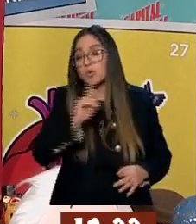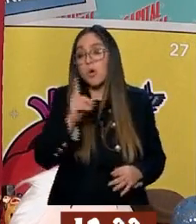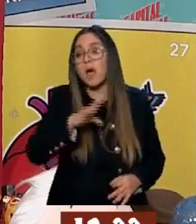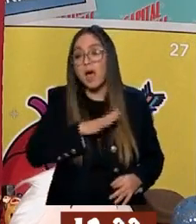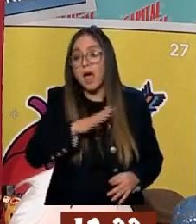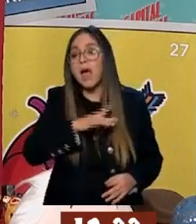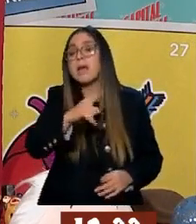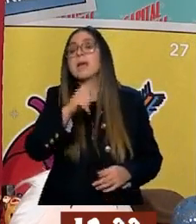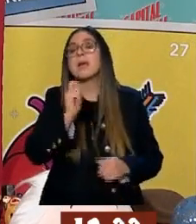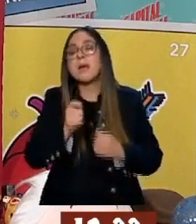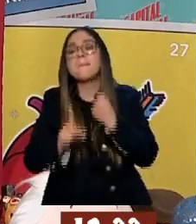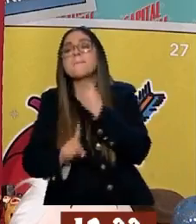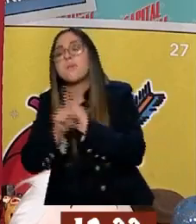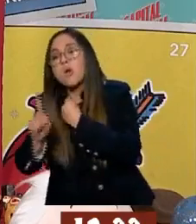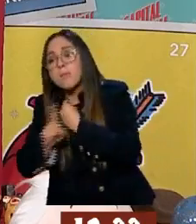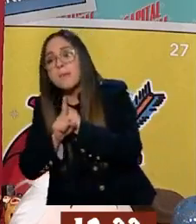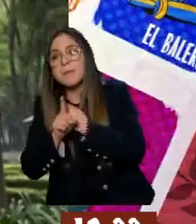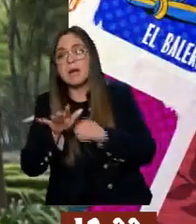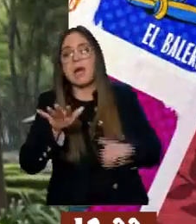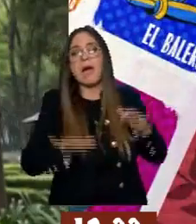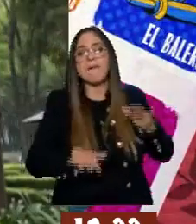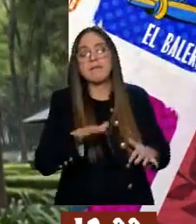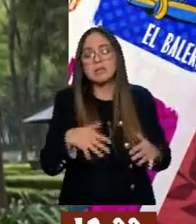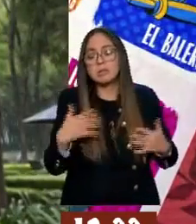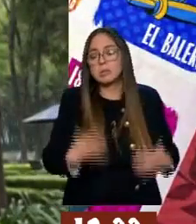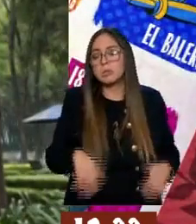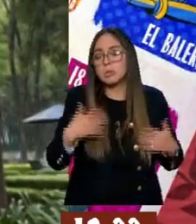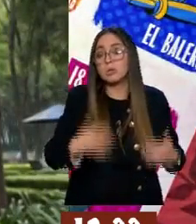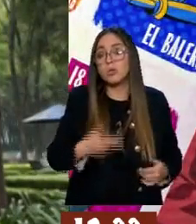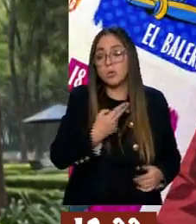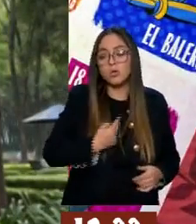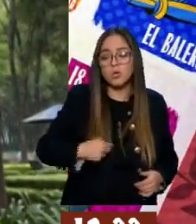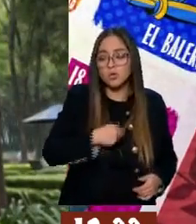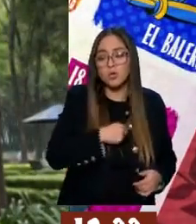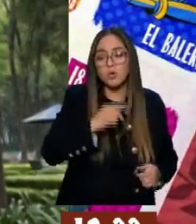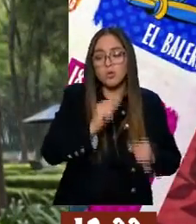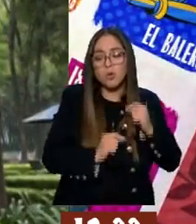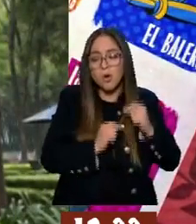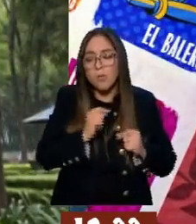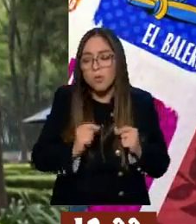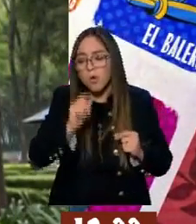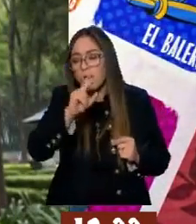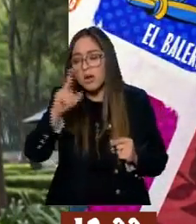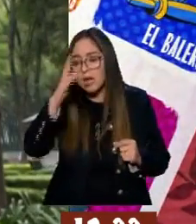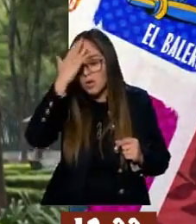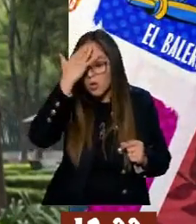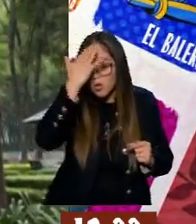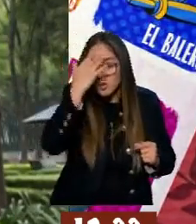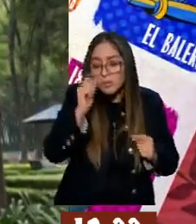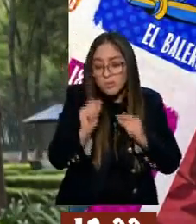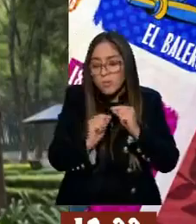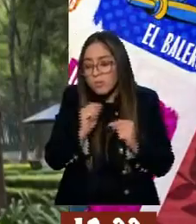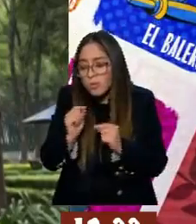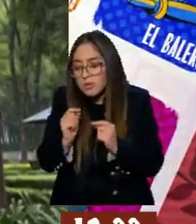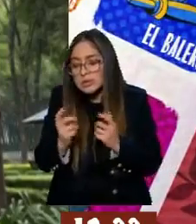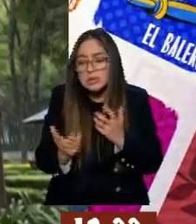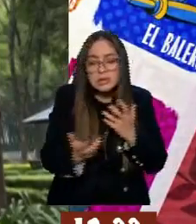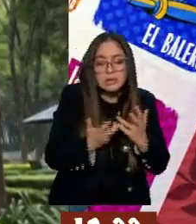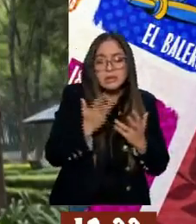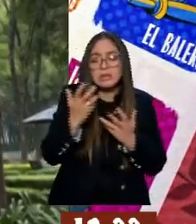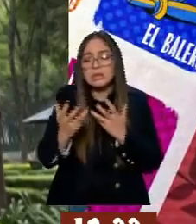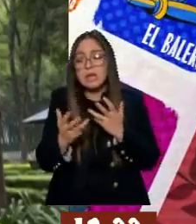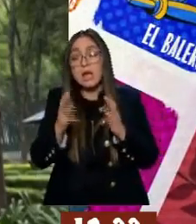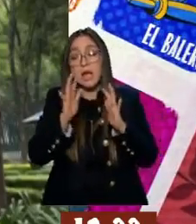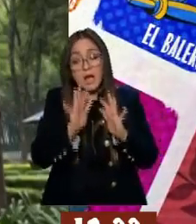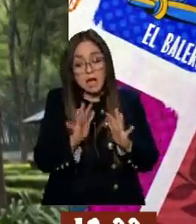tú, que ponen el dedo en una herida que apenas estamos tratando de reconocer. Que apenas estamos tratando de reconocer y que